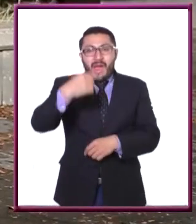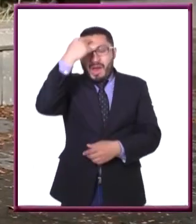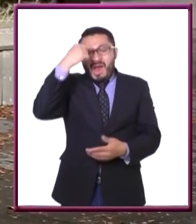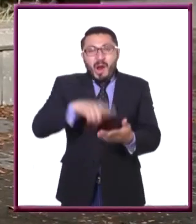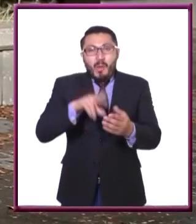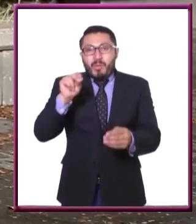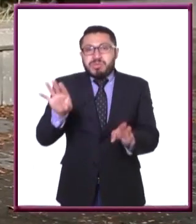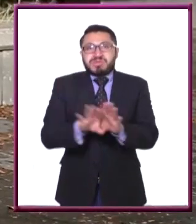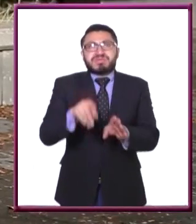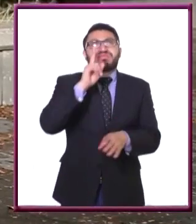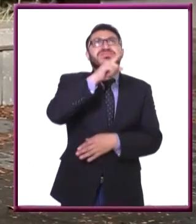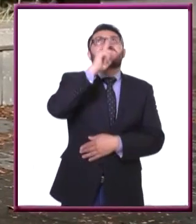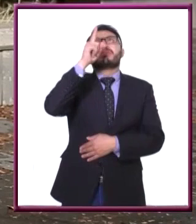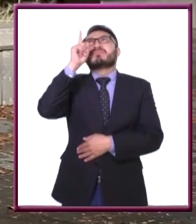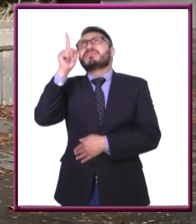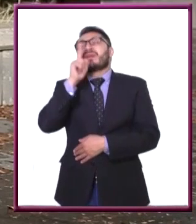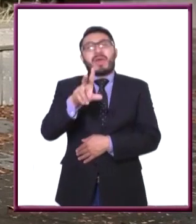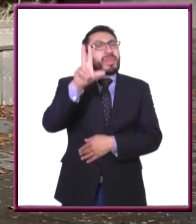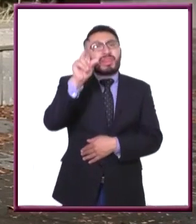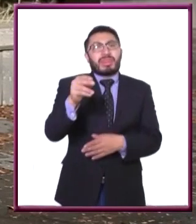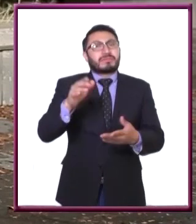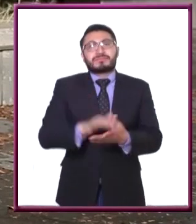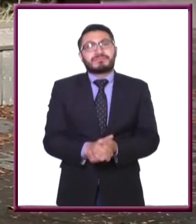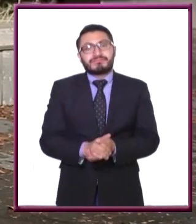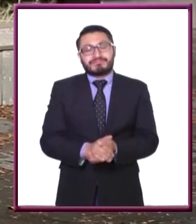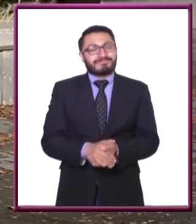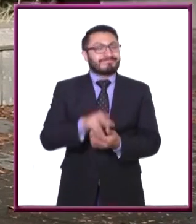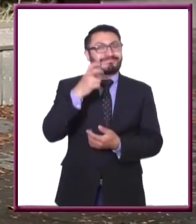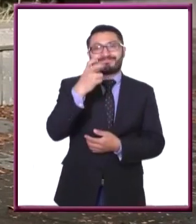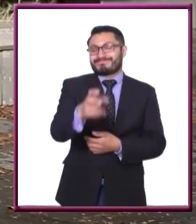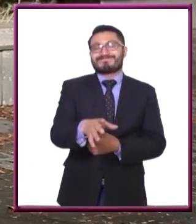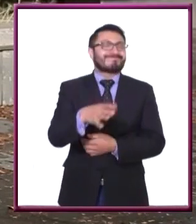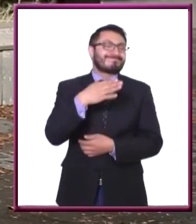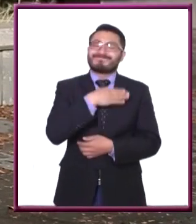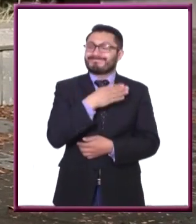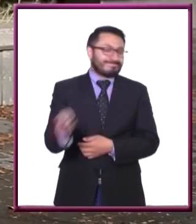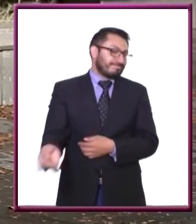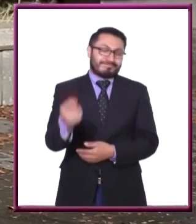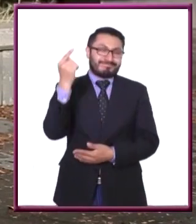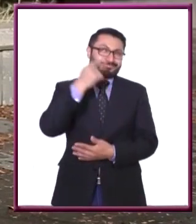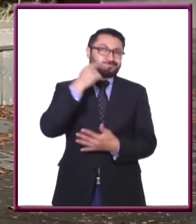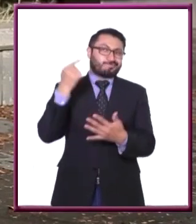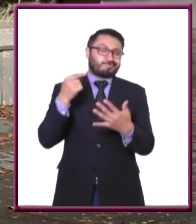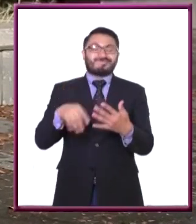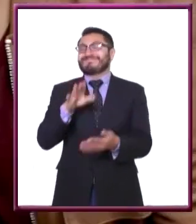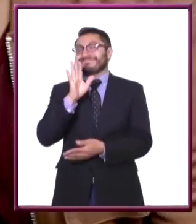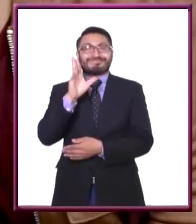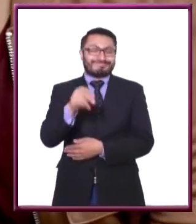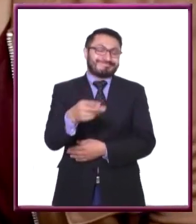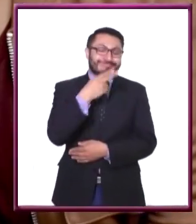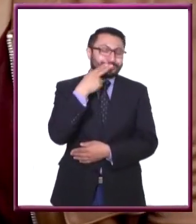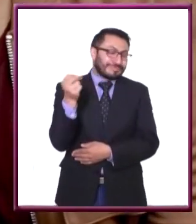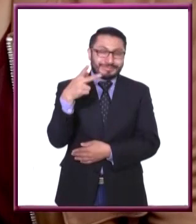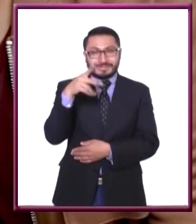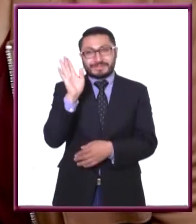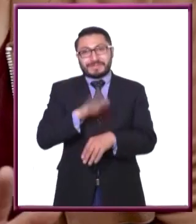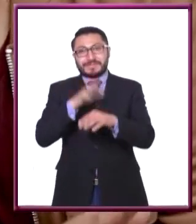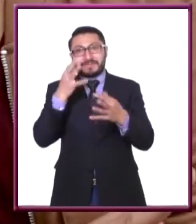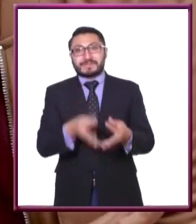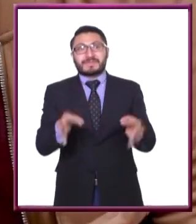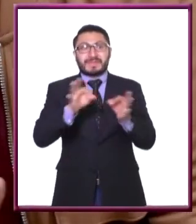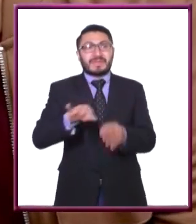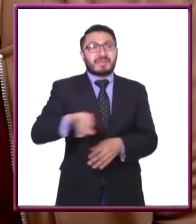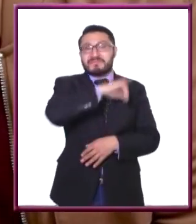que no tendremos que contarlas a ojo pelón. No, ese método no es nada bueno por varias razones. Pero la más importante es que